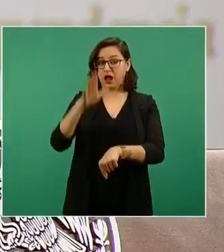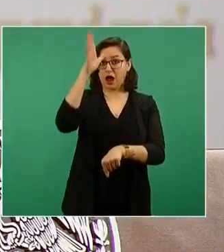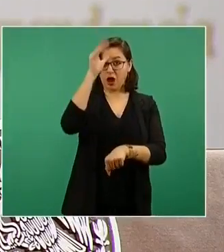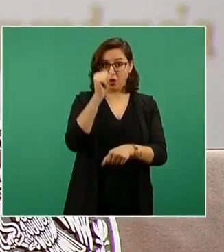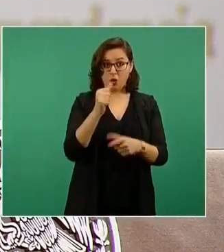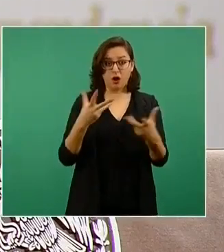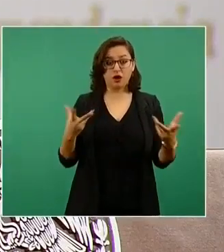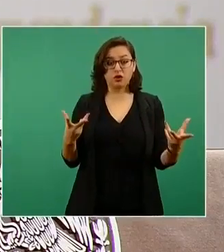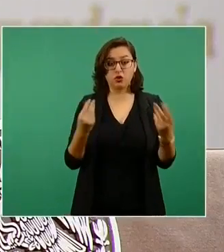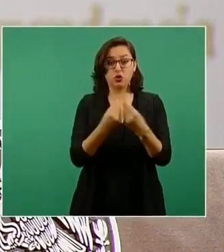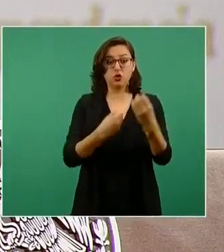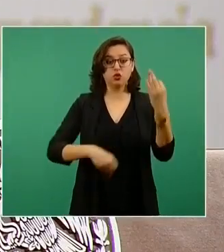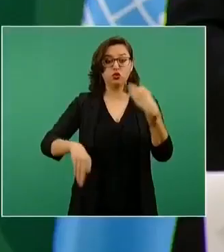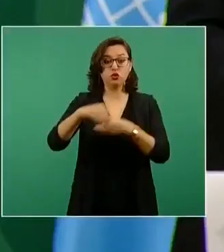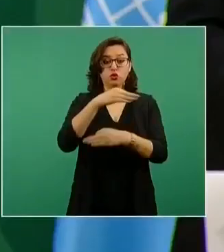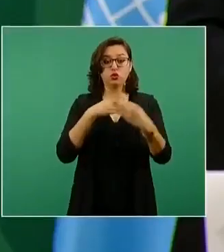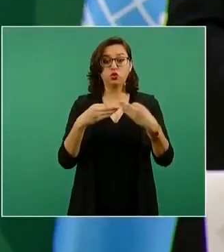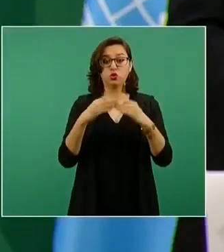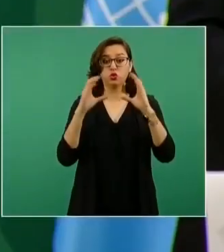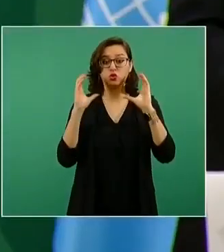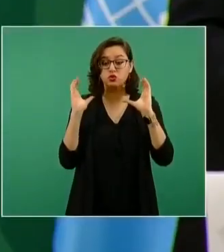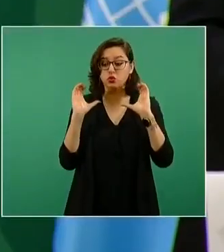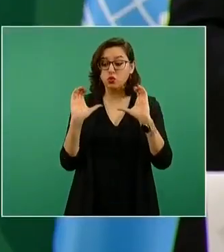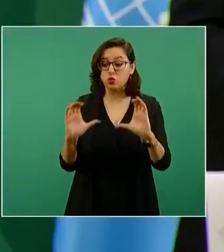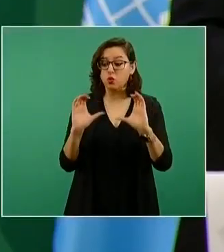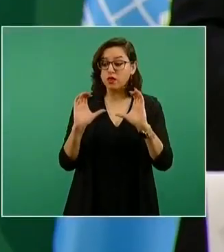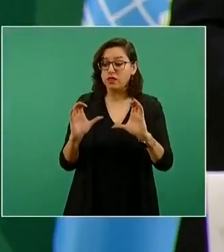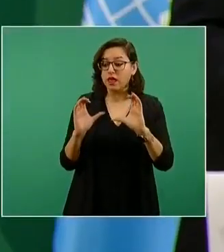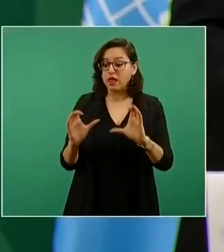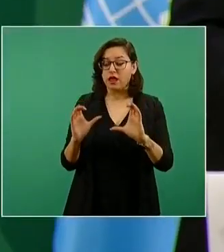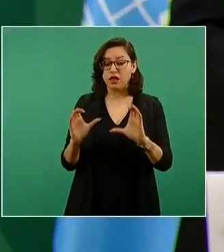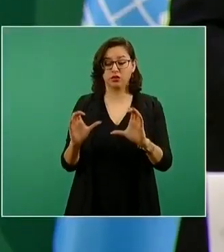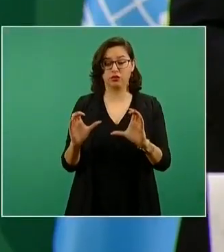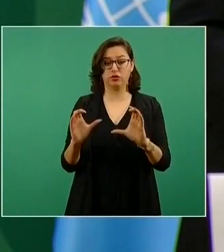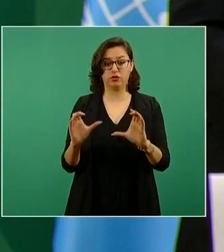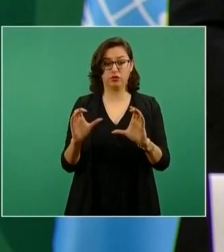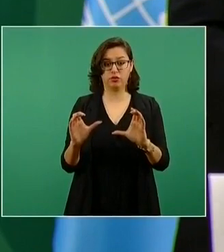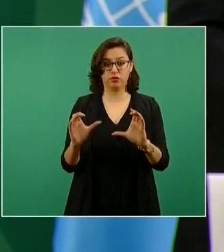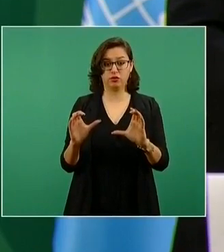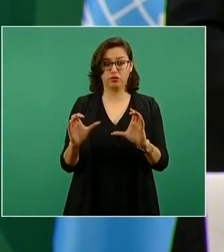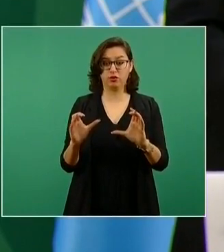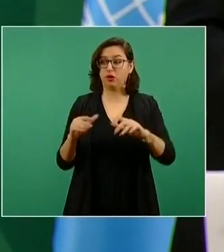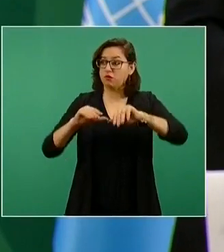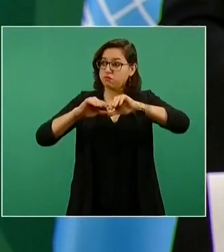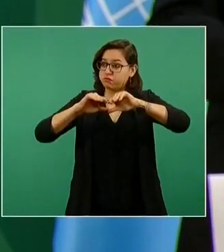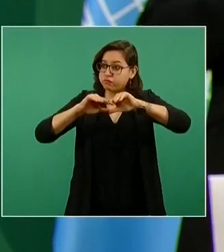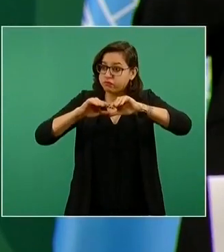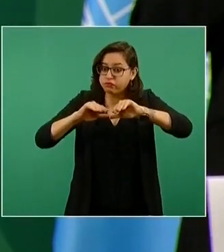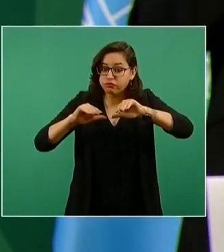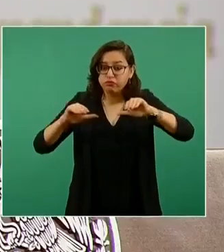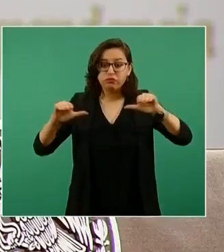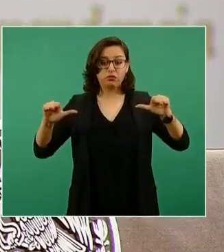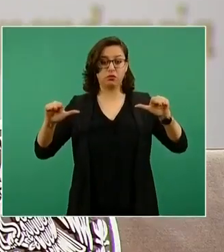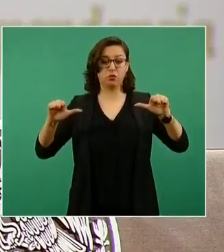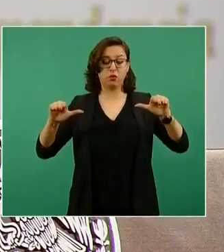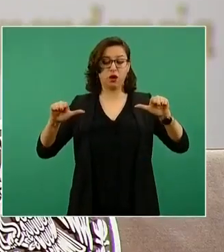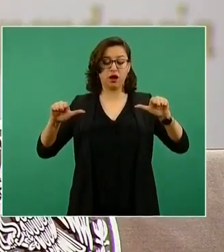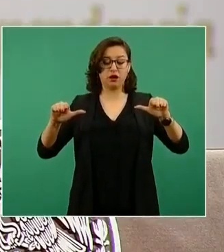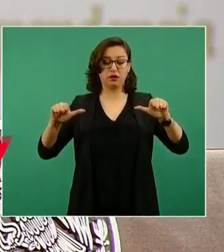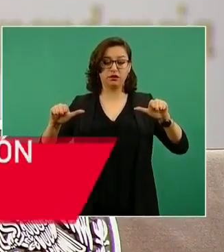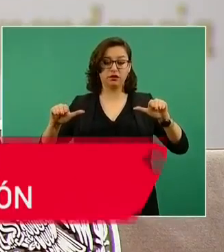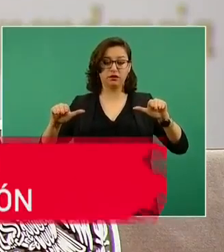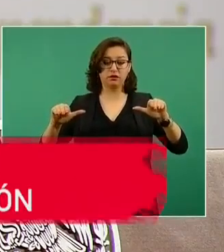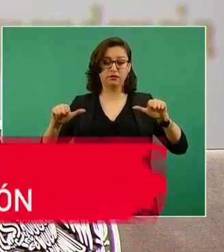Esta mañana la secretaria de Gobernación, Olga Sánchez Cordero, dijo que busca la igualdad en el país entre hombres y mujeres. Nuestro